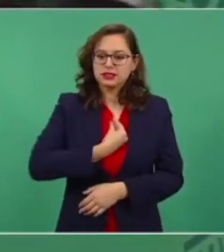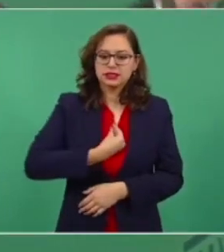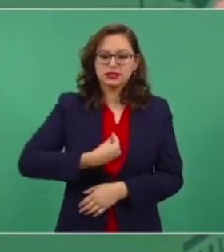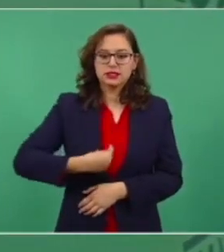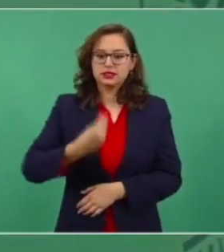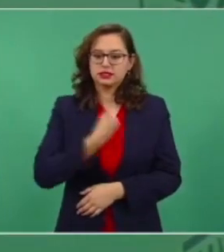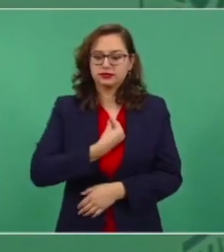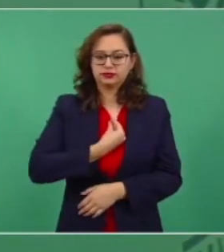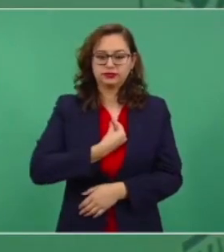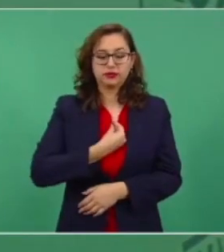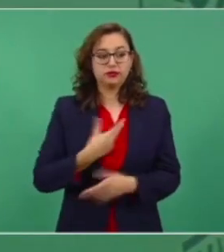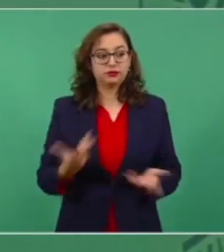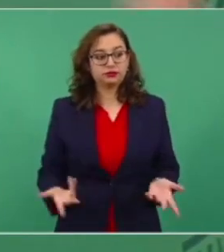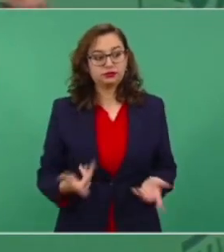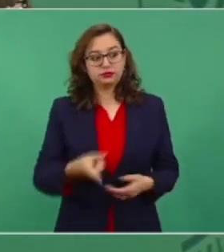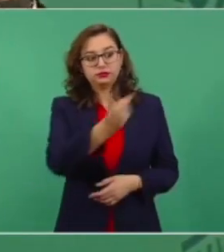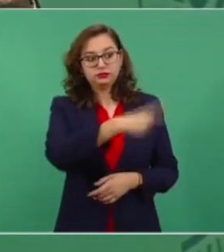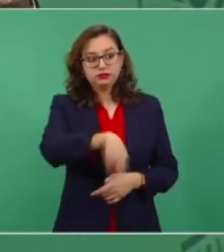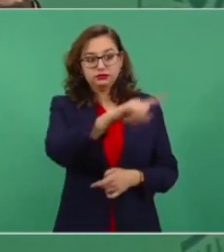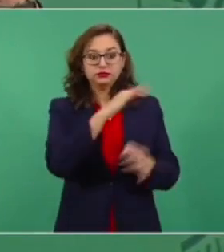los que antes callaban,